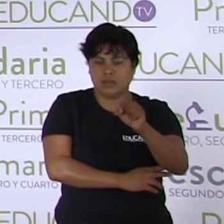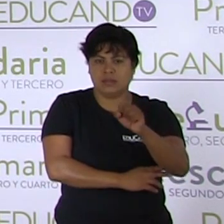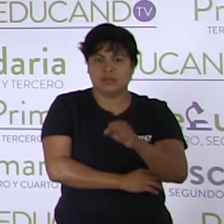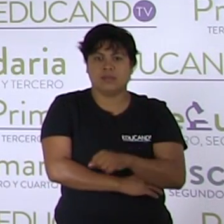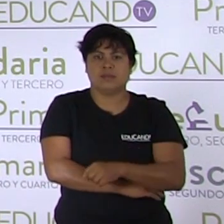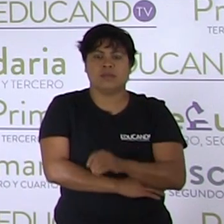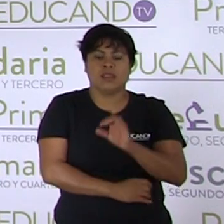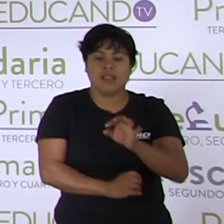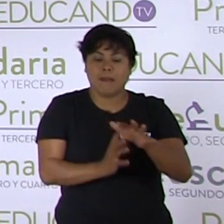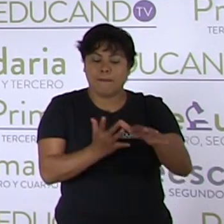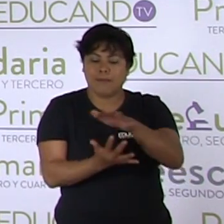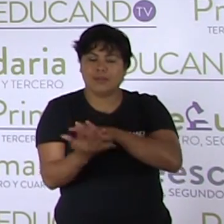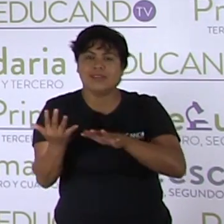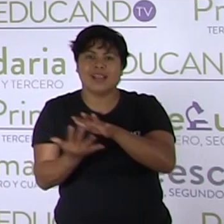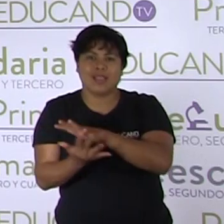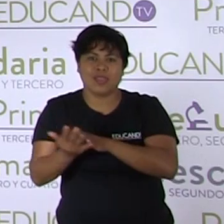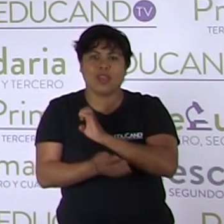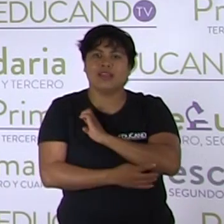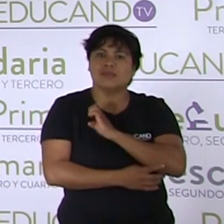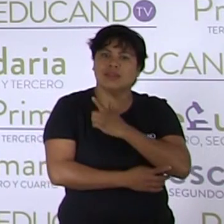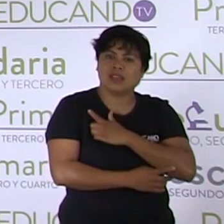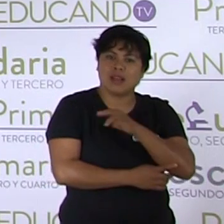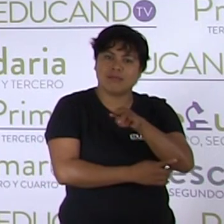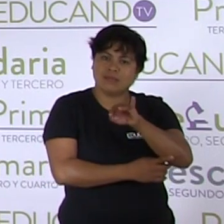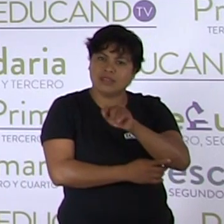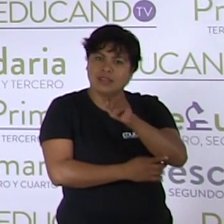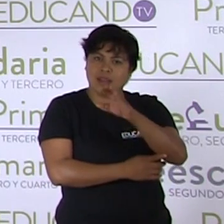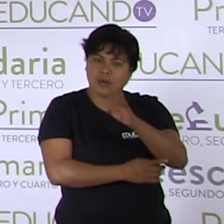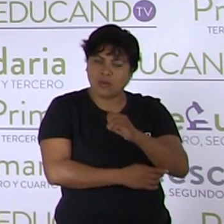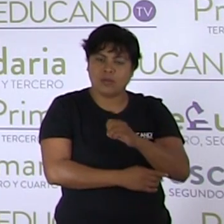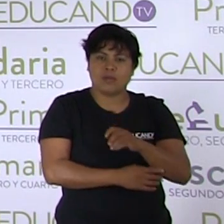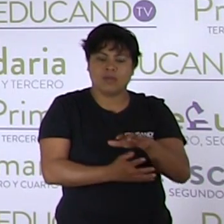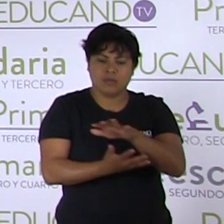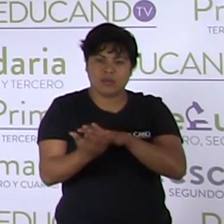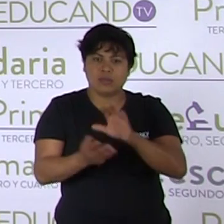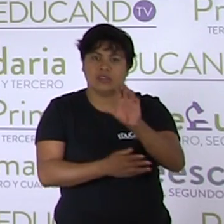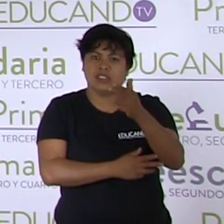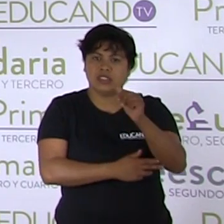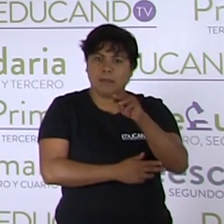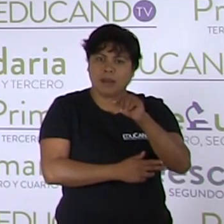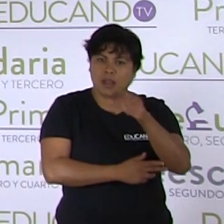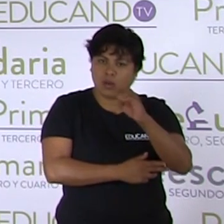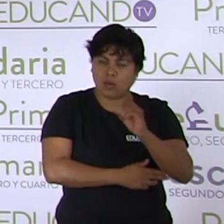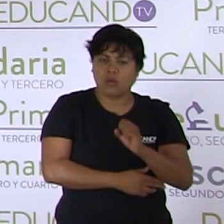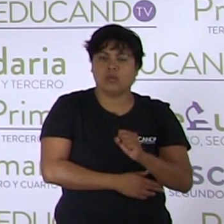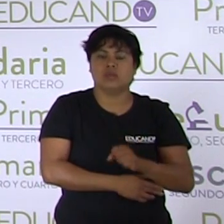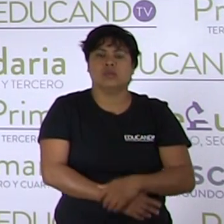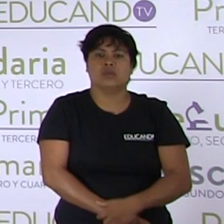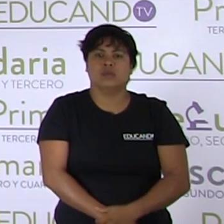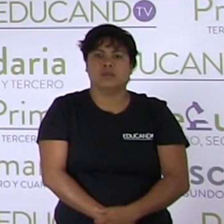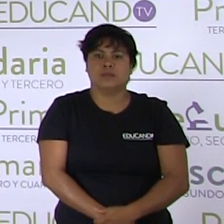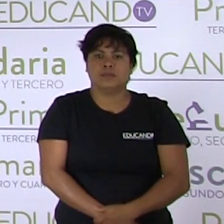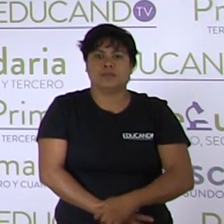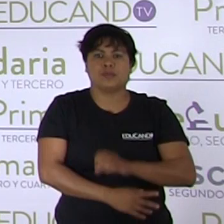ya mezclado quizá, español mixteco, por ejemplo, chamacos, o bien